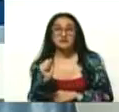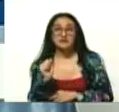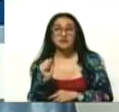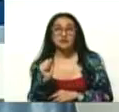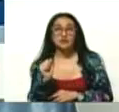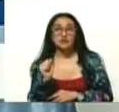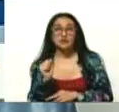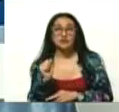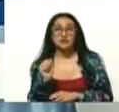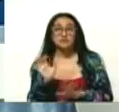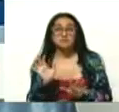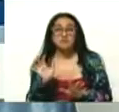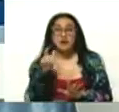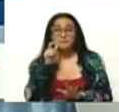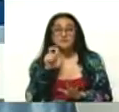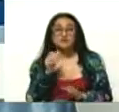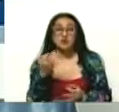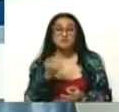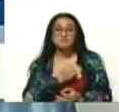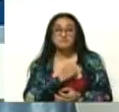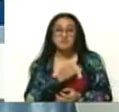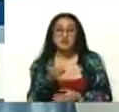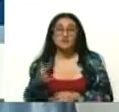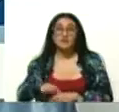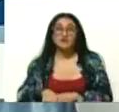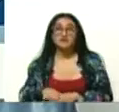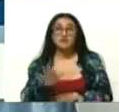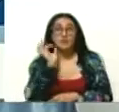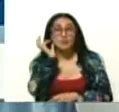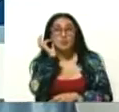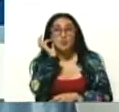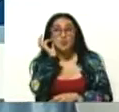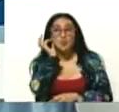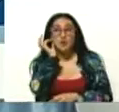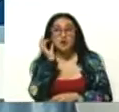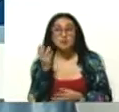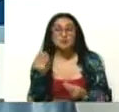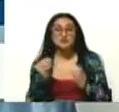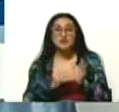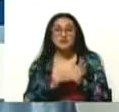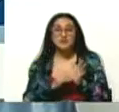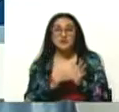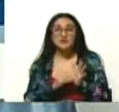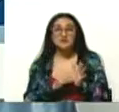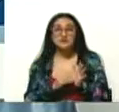la persona lamentablemente fallecida haya sido mujer. Muchas veces se ha querido